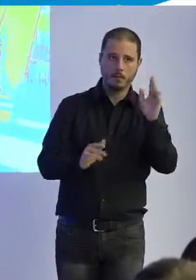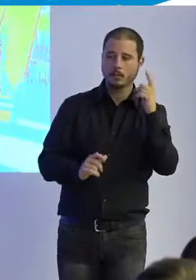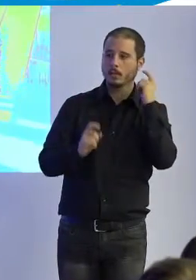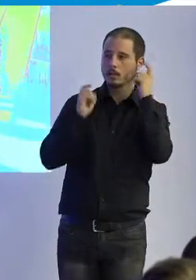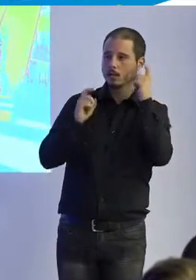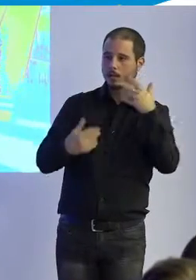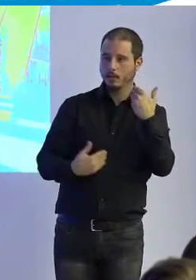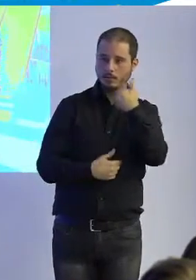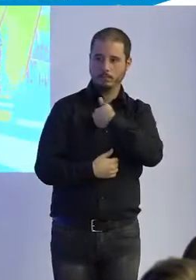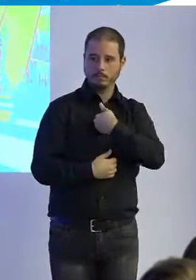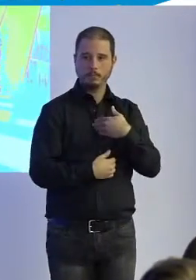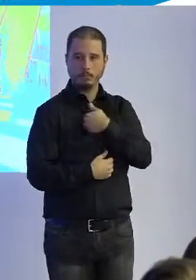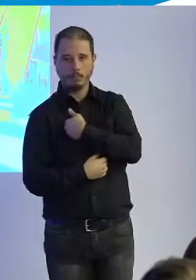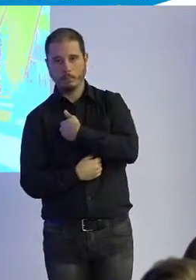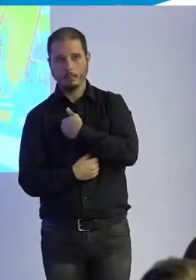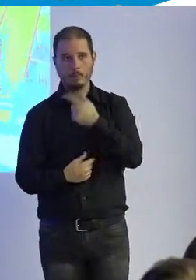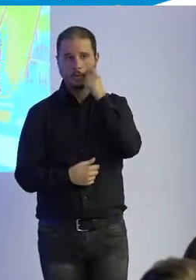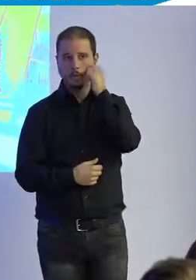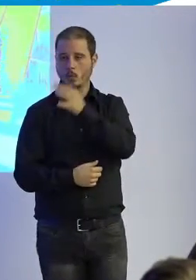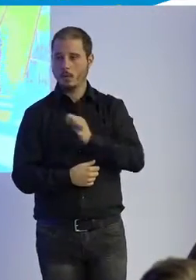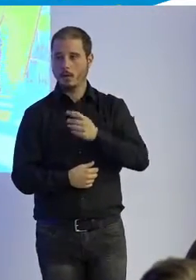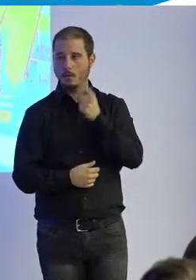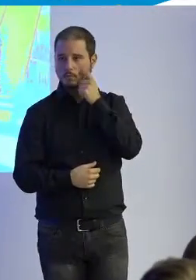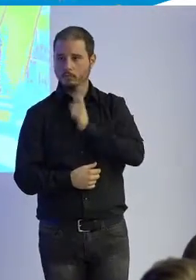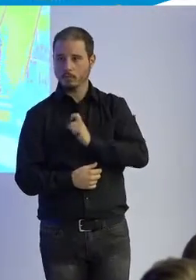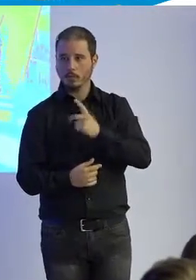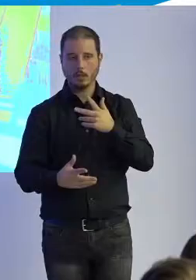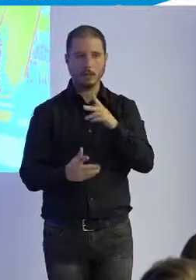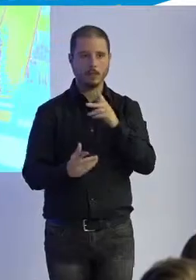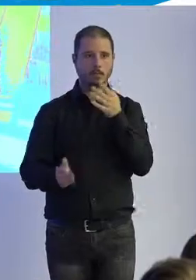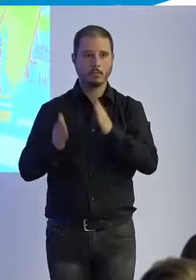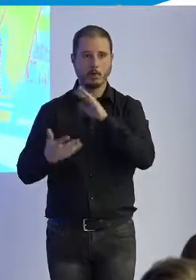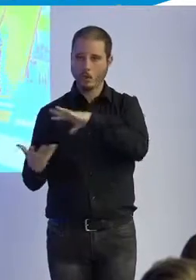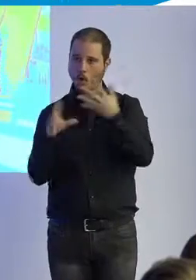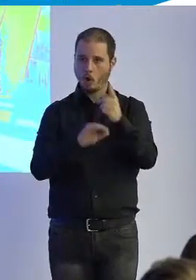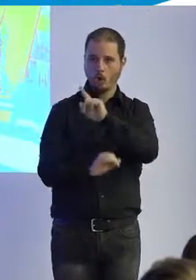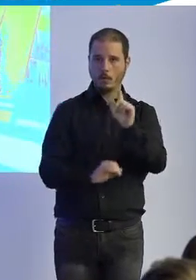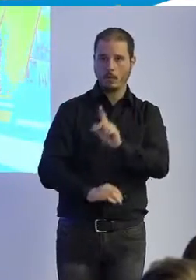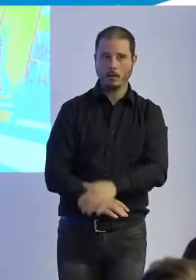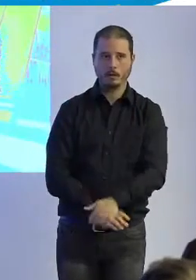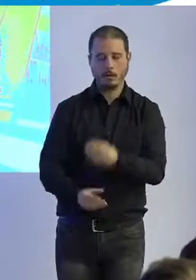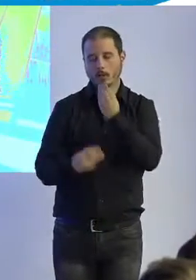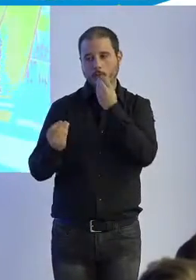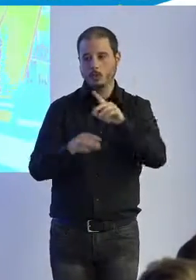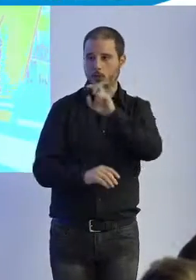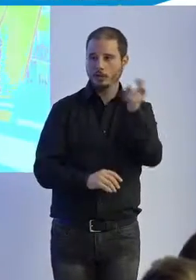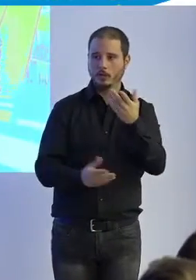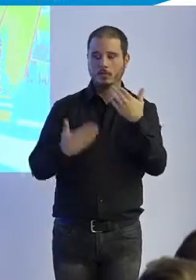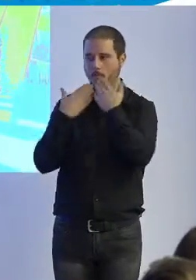nuestra parte humana y no llegar a convertirnos en un Matrix el día de mañana. Pero bueno, eso es otra historia. Así que, pues nada, muchas gracias.